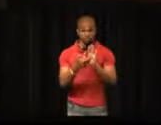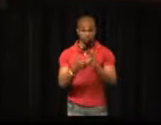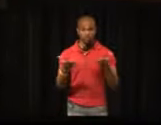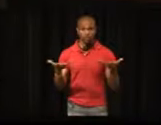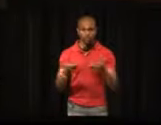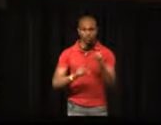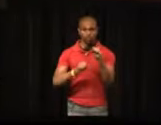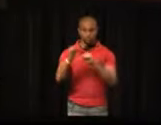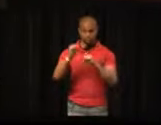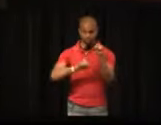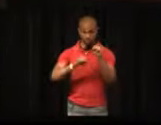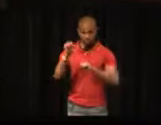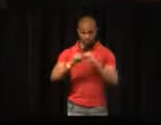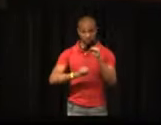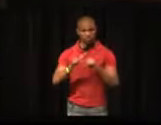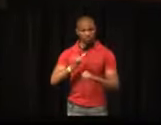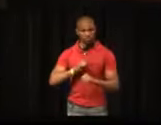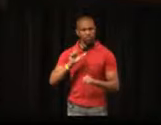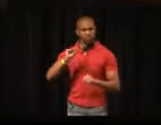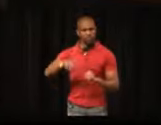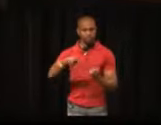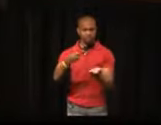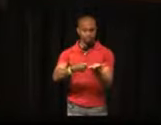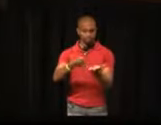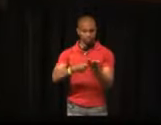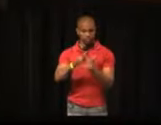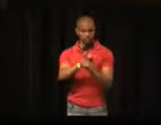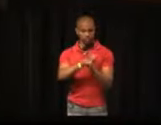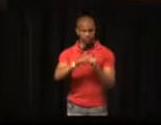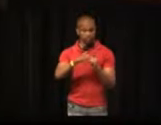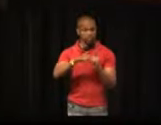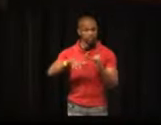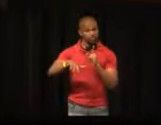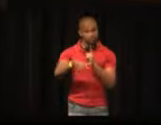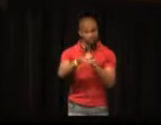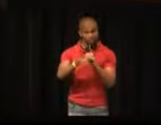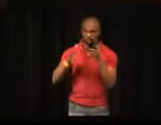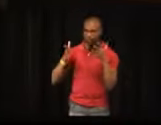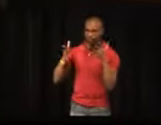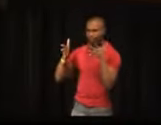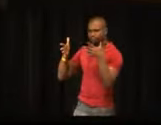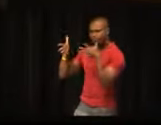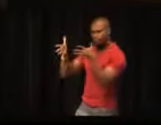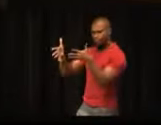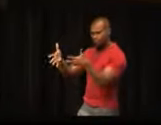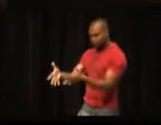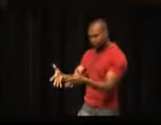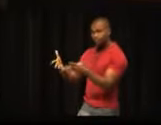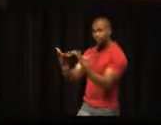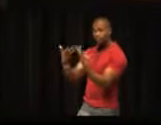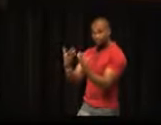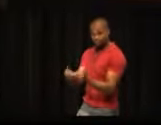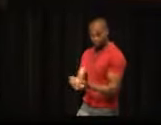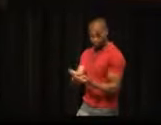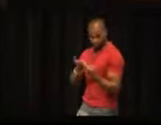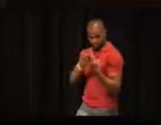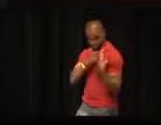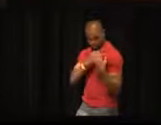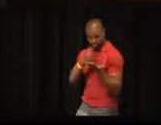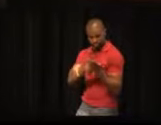represento a una empresa que tiene un compromiso social volcado para asumir